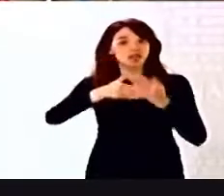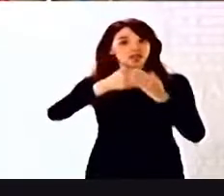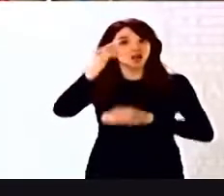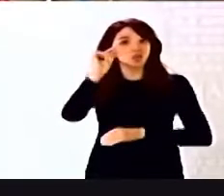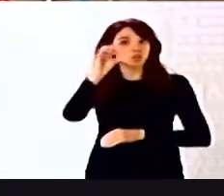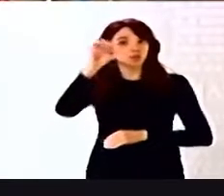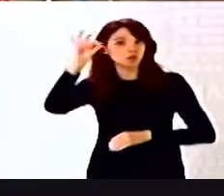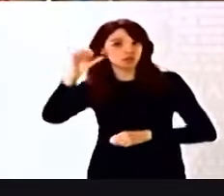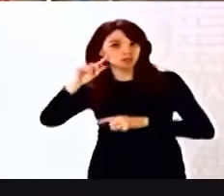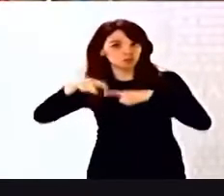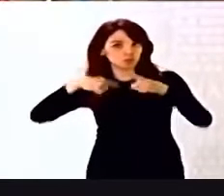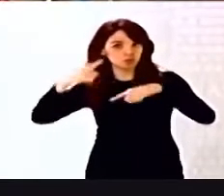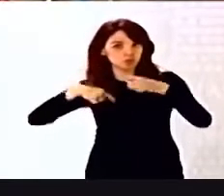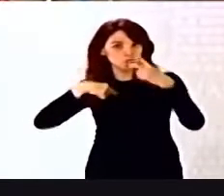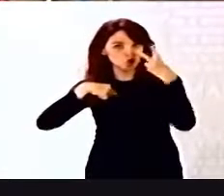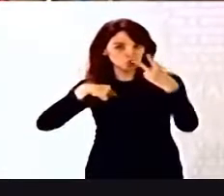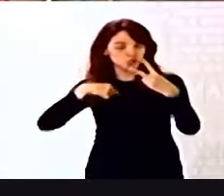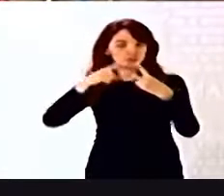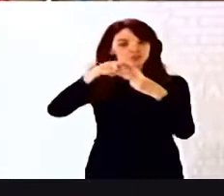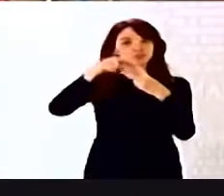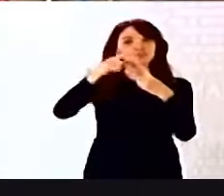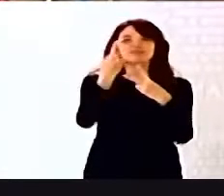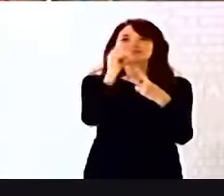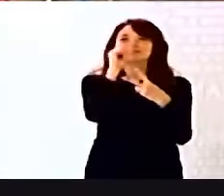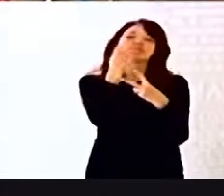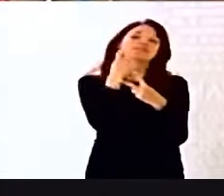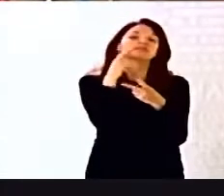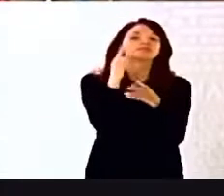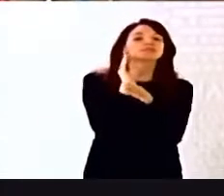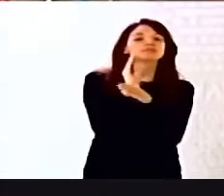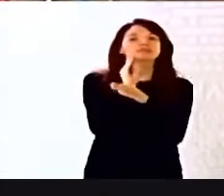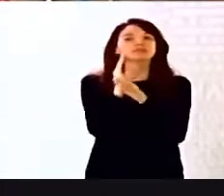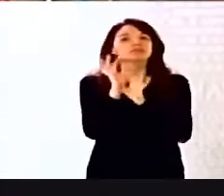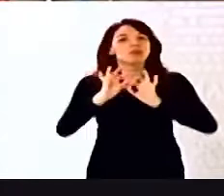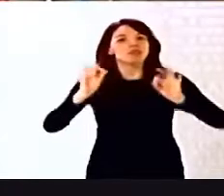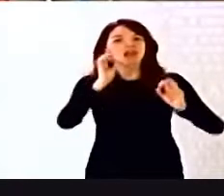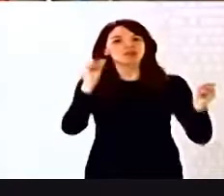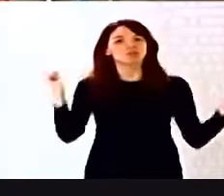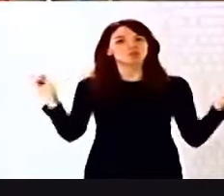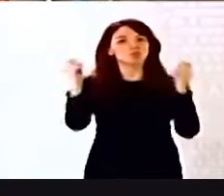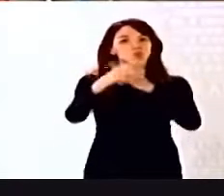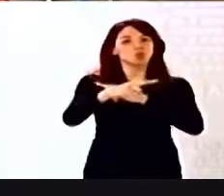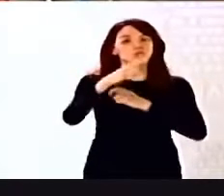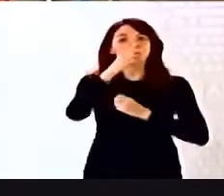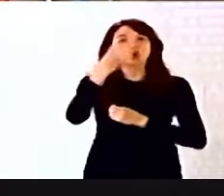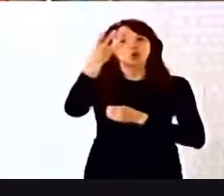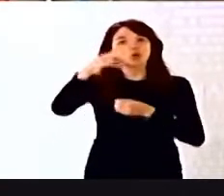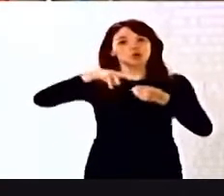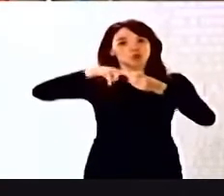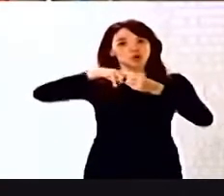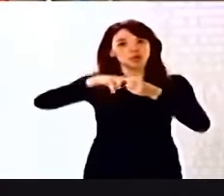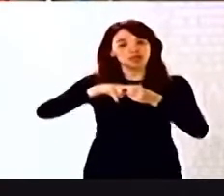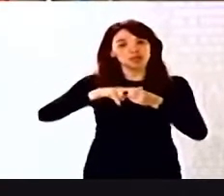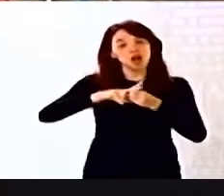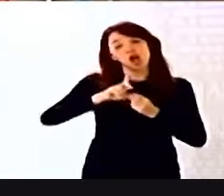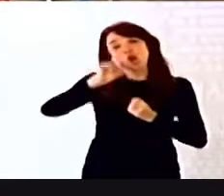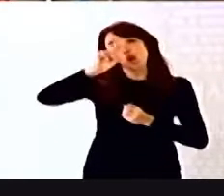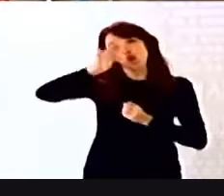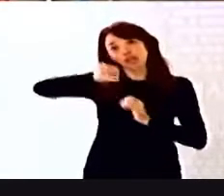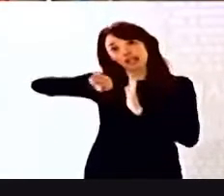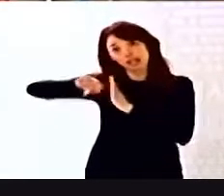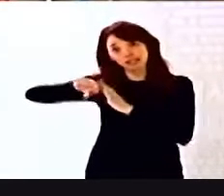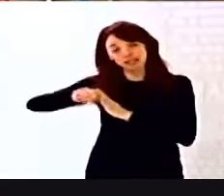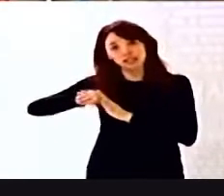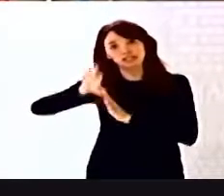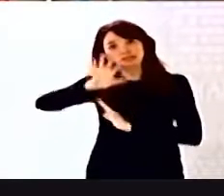conectarse. La primera es si se va a establecer una vigilancia especial en las carreteras que nos comunican con las 4 provincias que tenemos al norte y el este y que se han